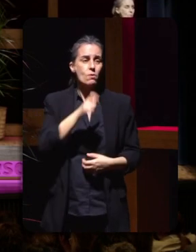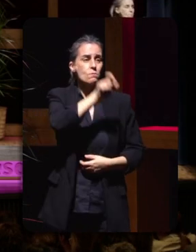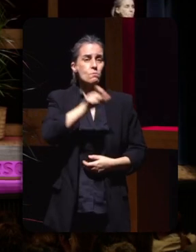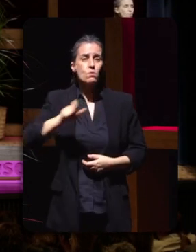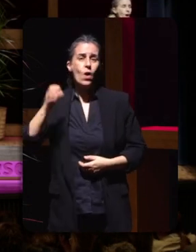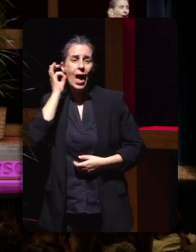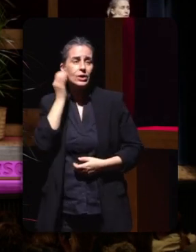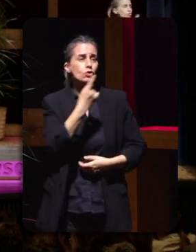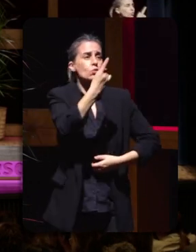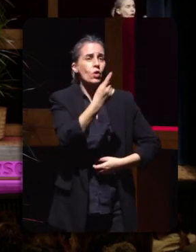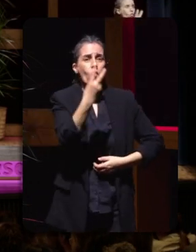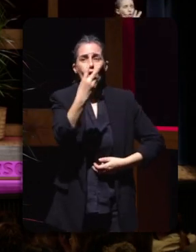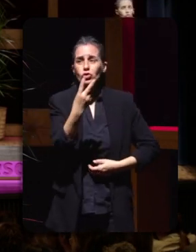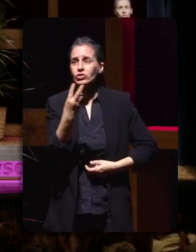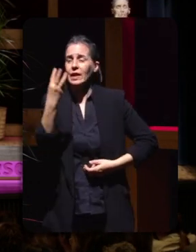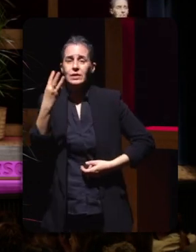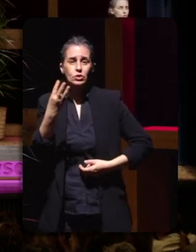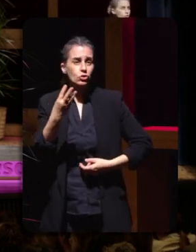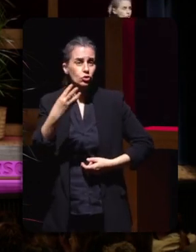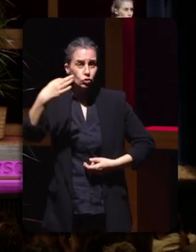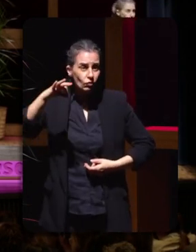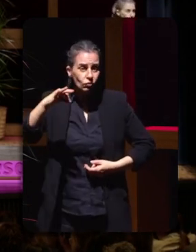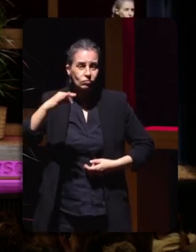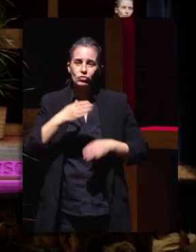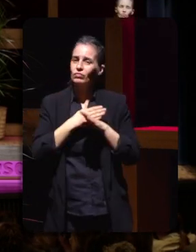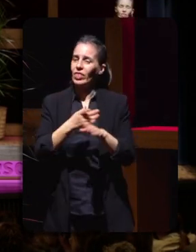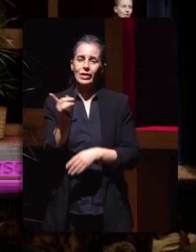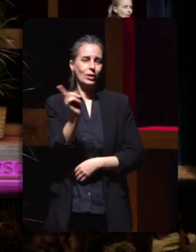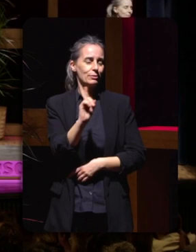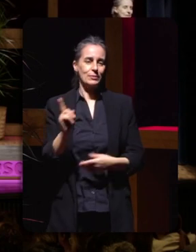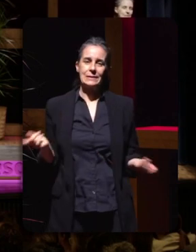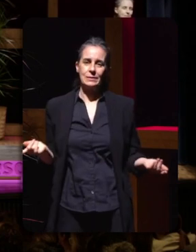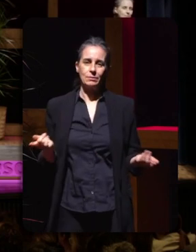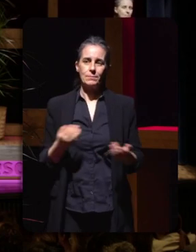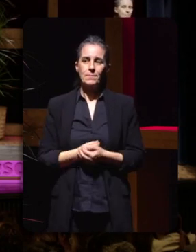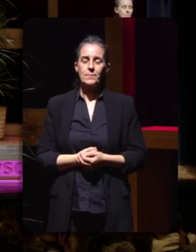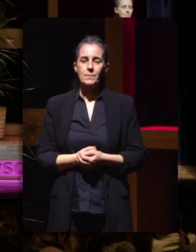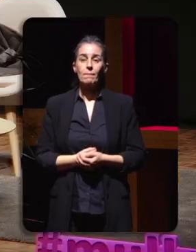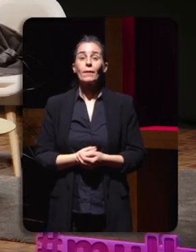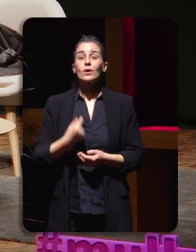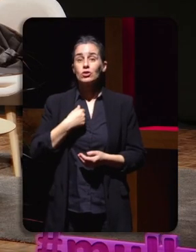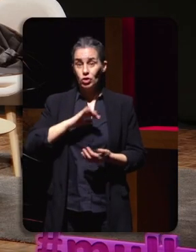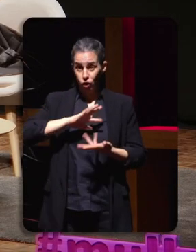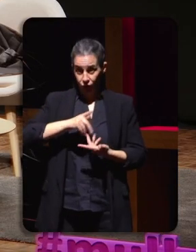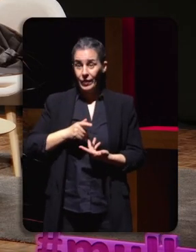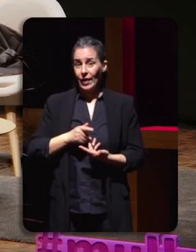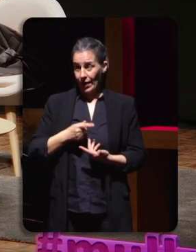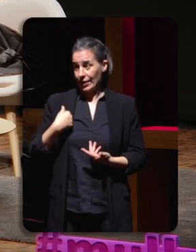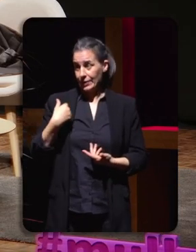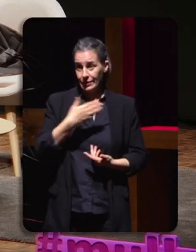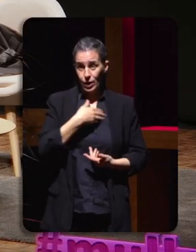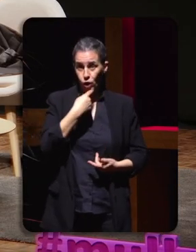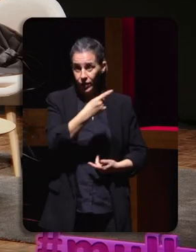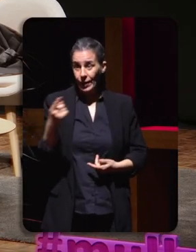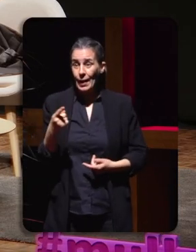pueden cambiar las cosas buena noticia que os traigo también o sea una minoría no puede cambiar las cosas